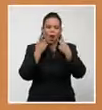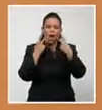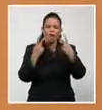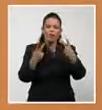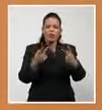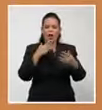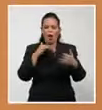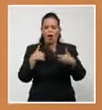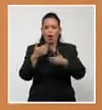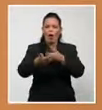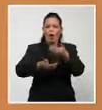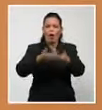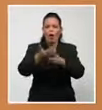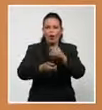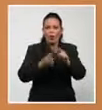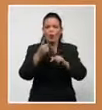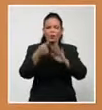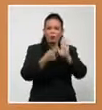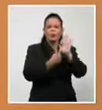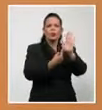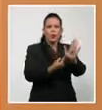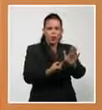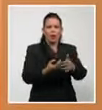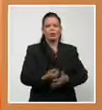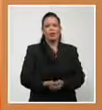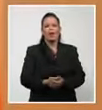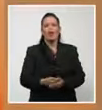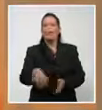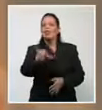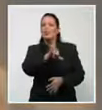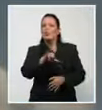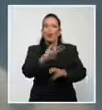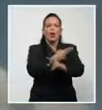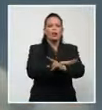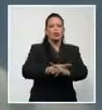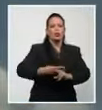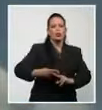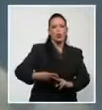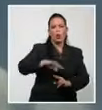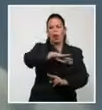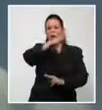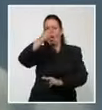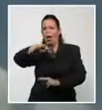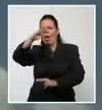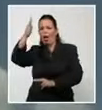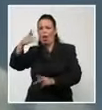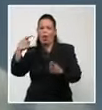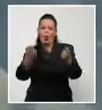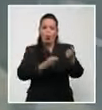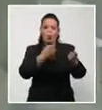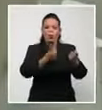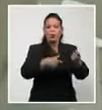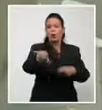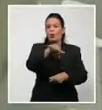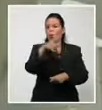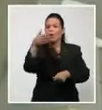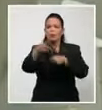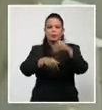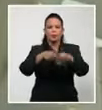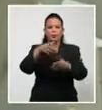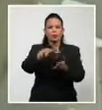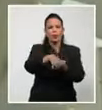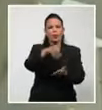una hermosa etapa de prueba en campamentos de la Manigua Redentora. Y desde su monumento en la Plaza de la Revolución, observa